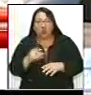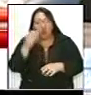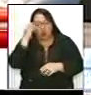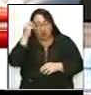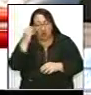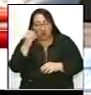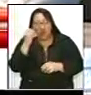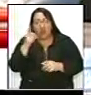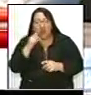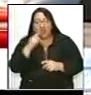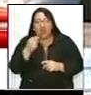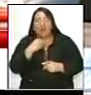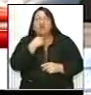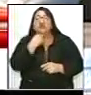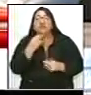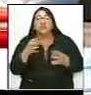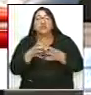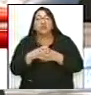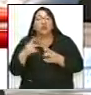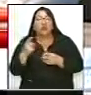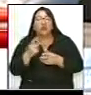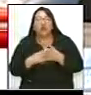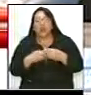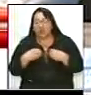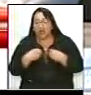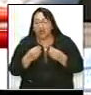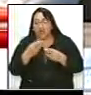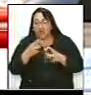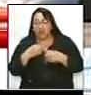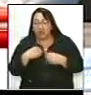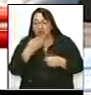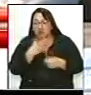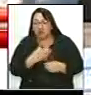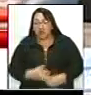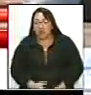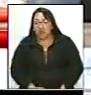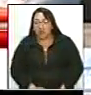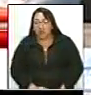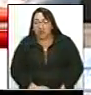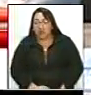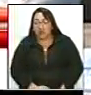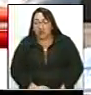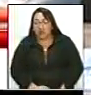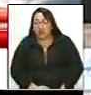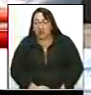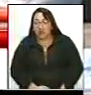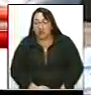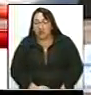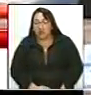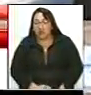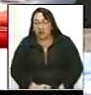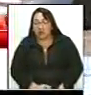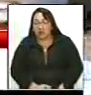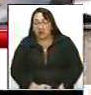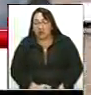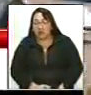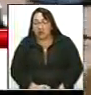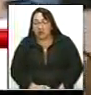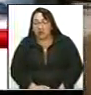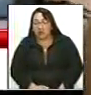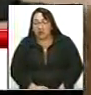posición de ser el portavoz y el único que se le tenía que reconocer. Gracias, señor presidente. La segunda interrupción, congresista Aramayo.